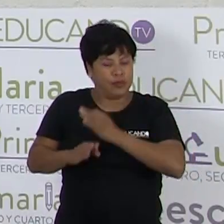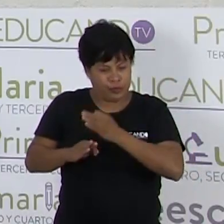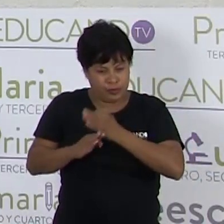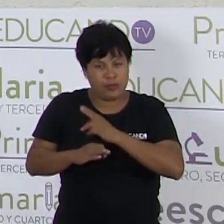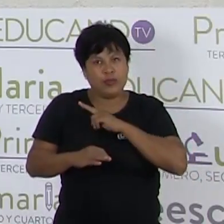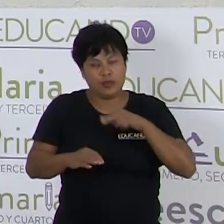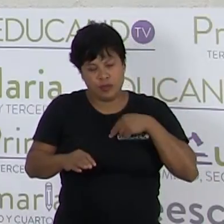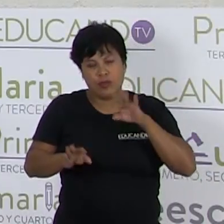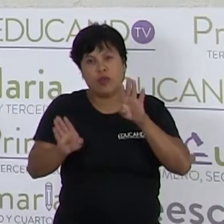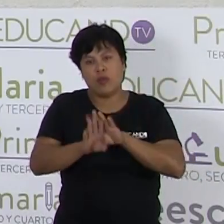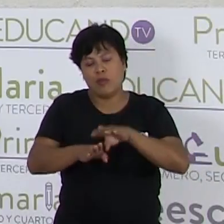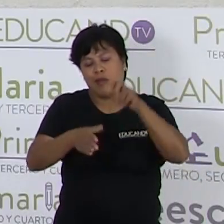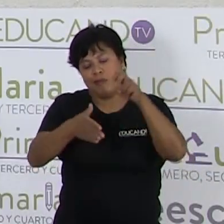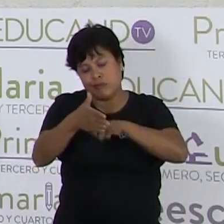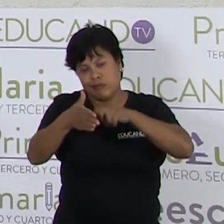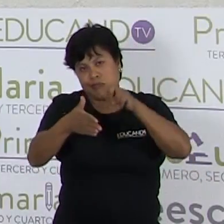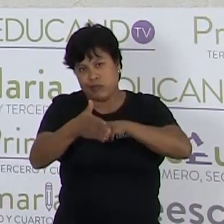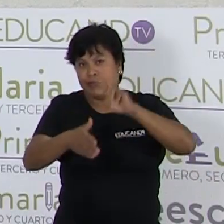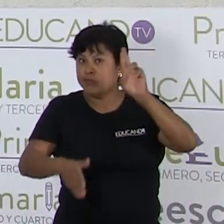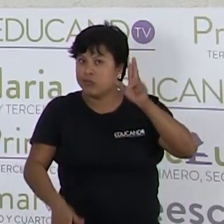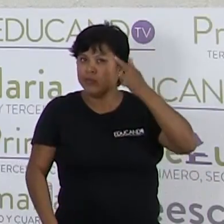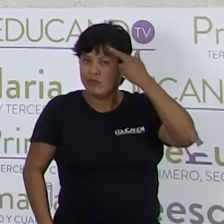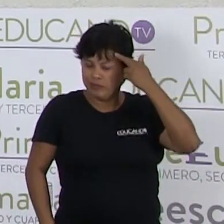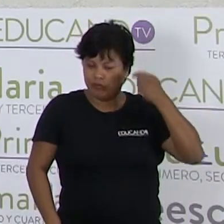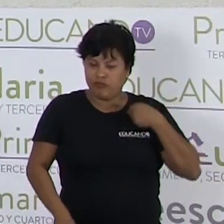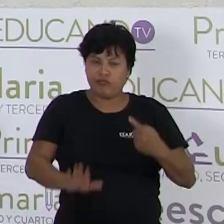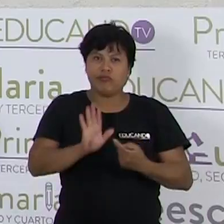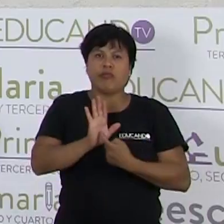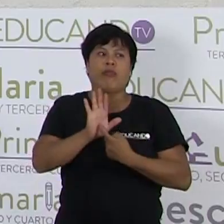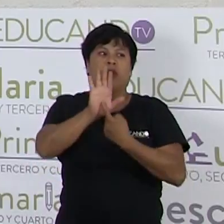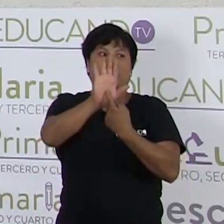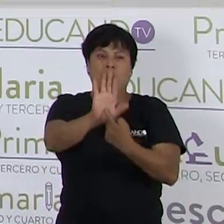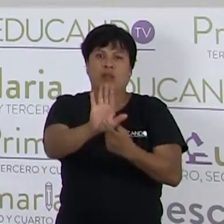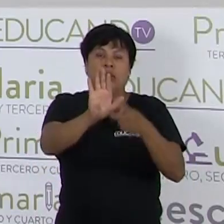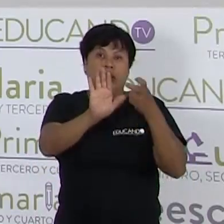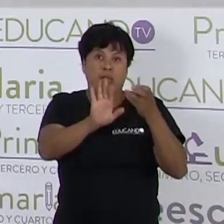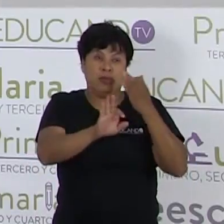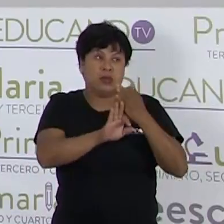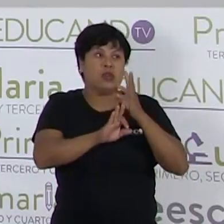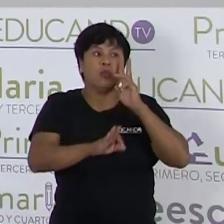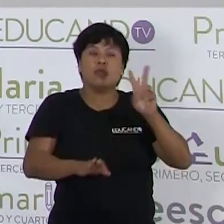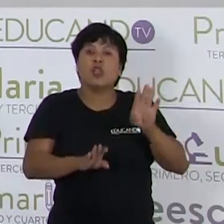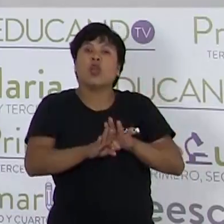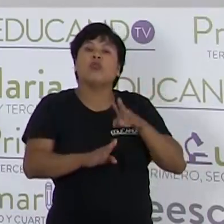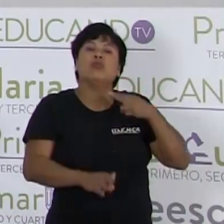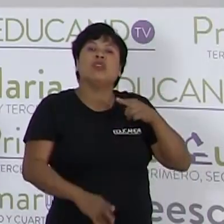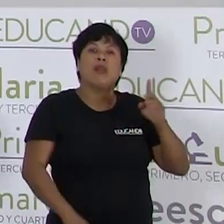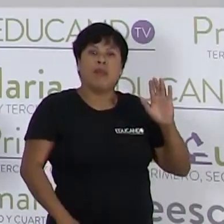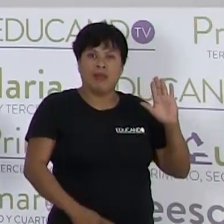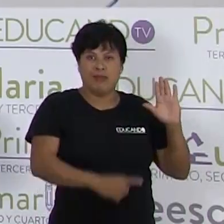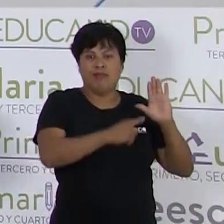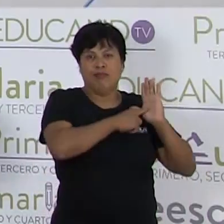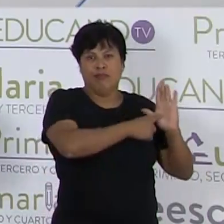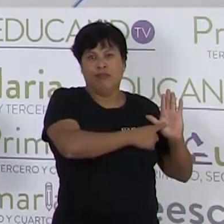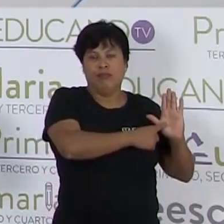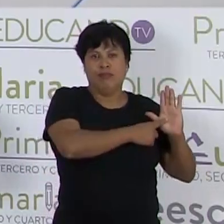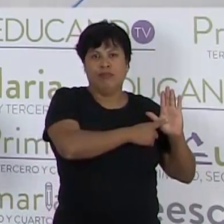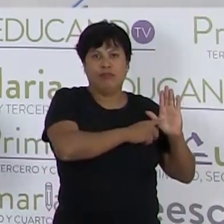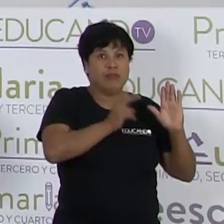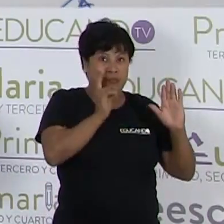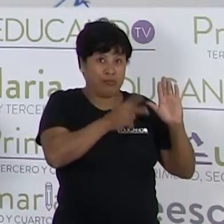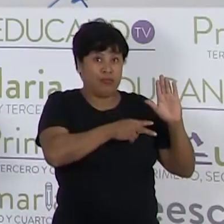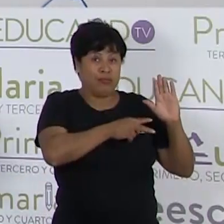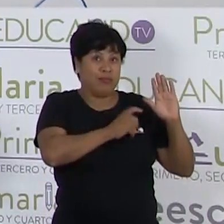pequeño recordatorio. Te voy a mostrar unas figuras y esas figuras tú me vas diciendo cómo se llaman. ¿Las